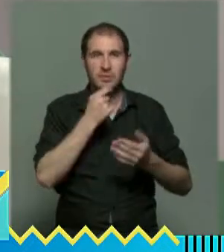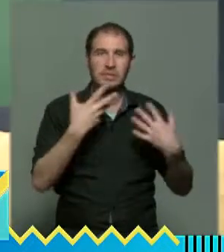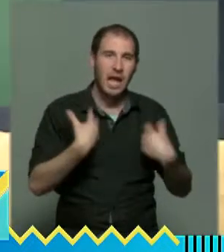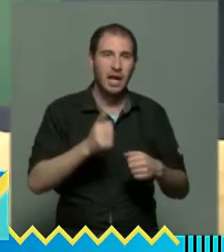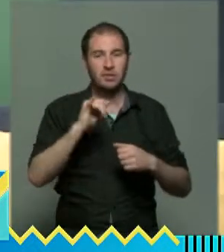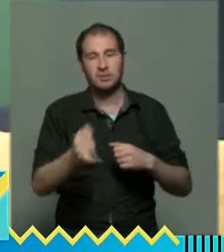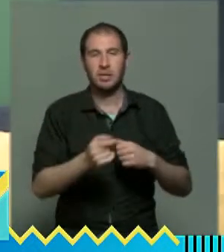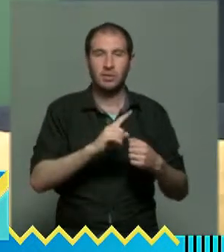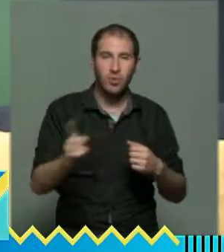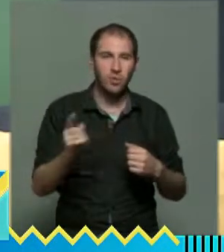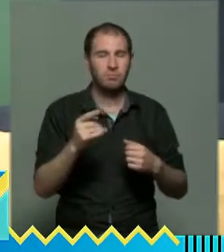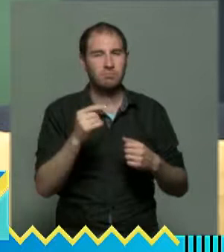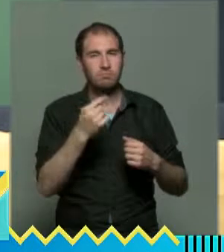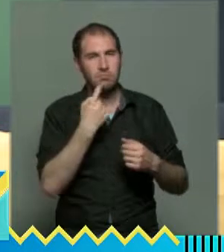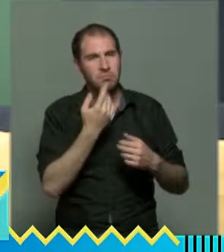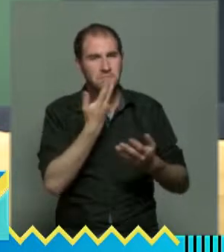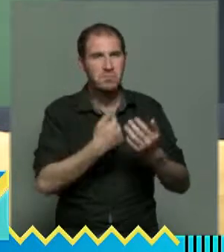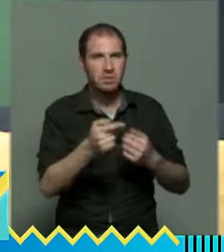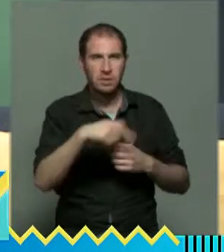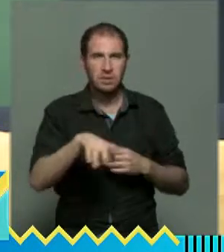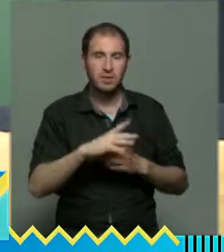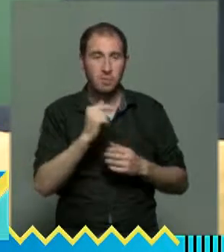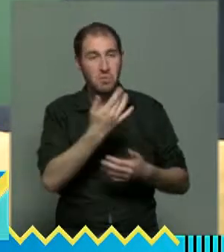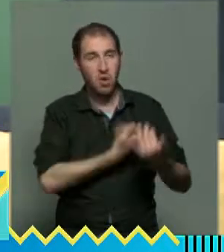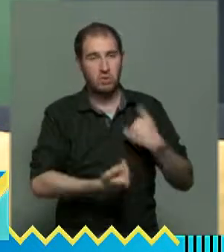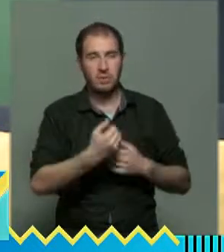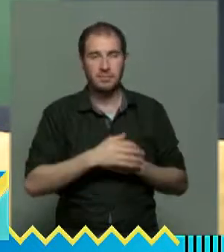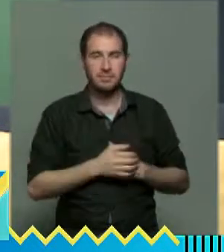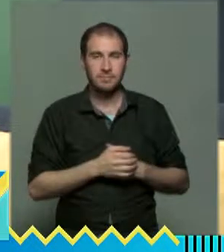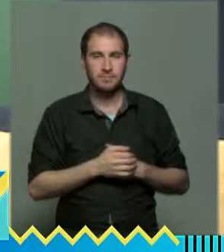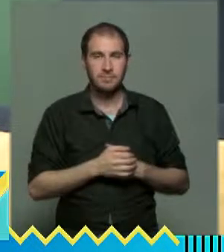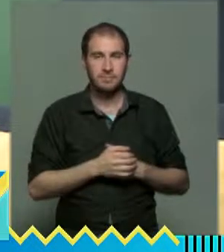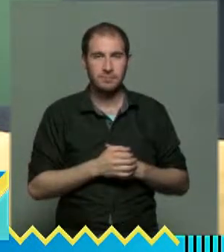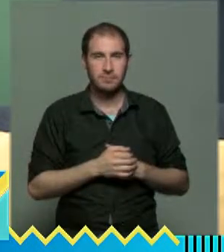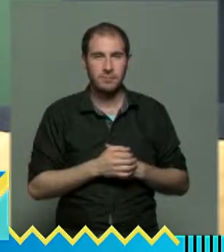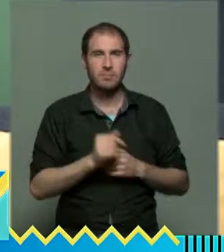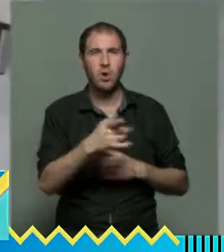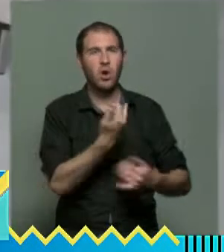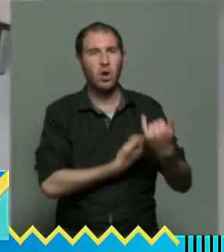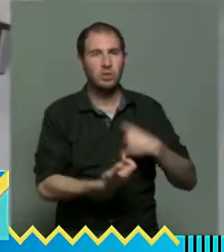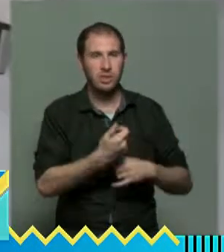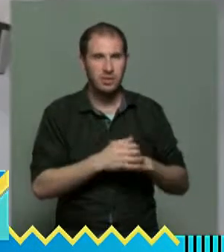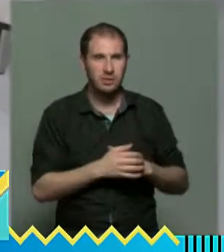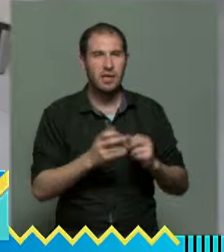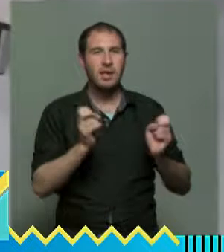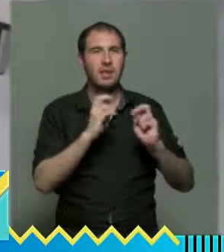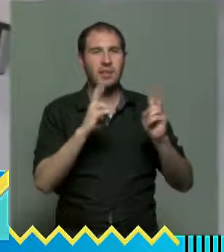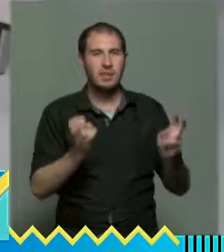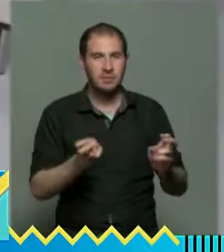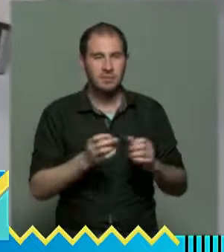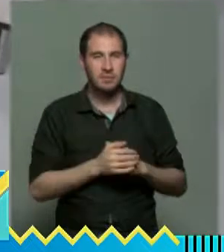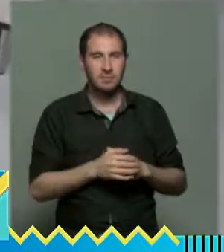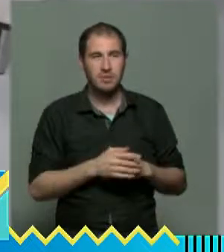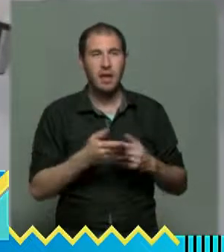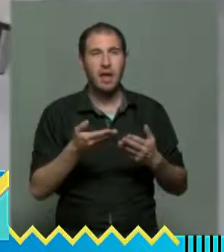si no, me gustaría justamente que, como mencionabas recién, nos contaron un poco acerca de todos